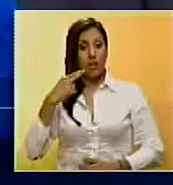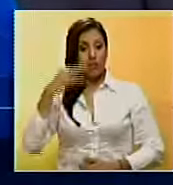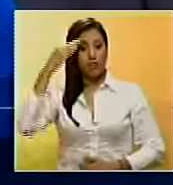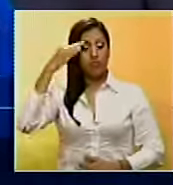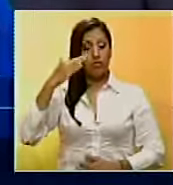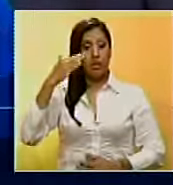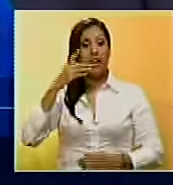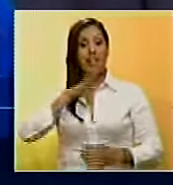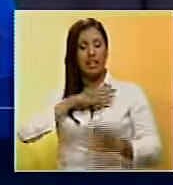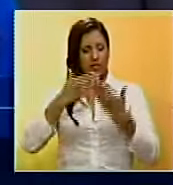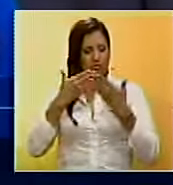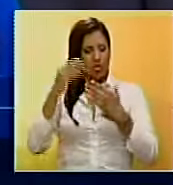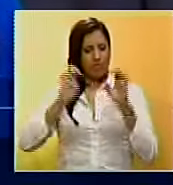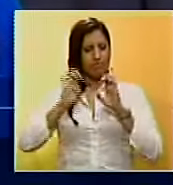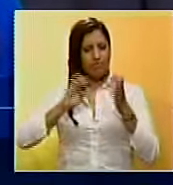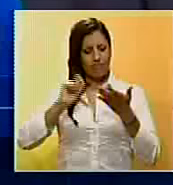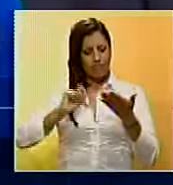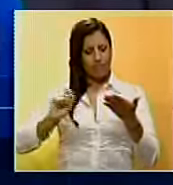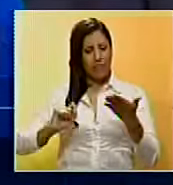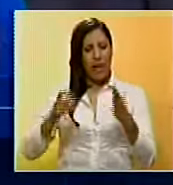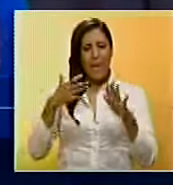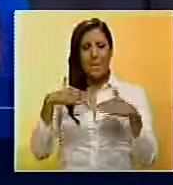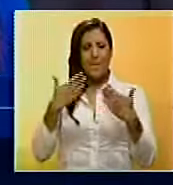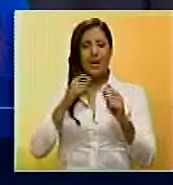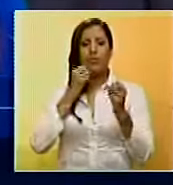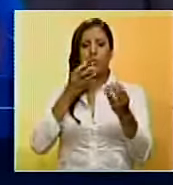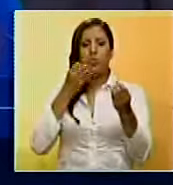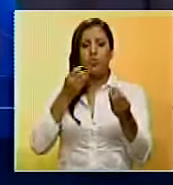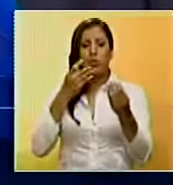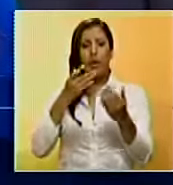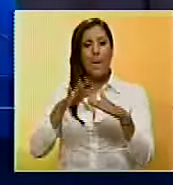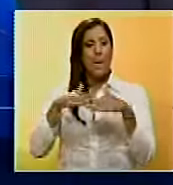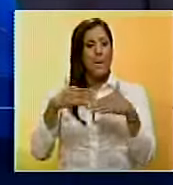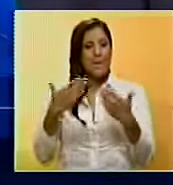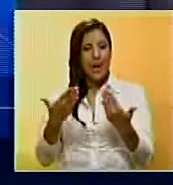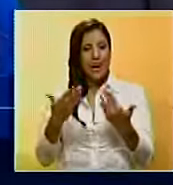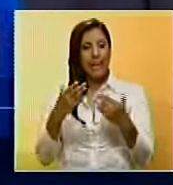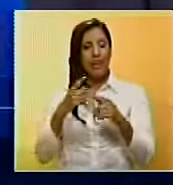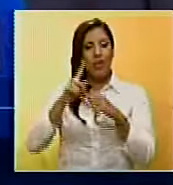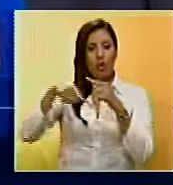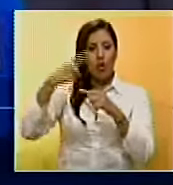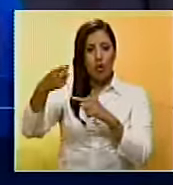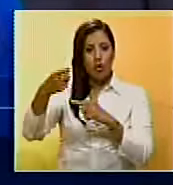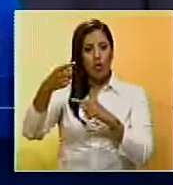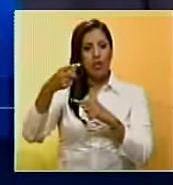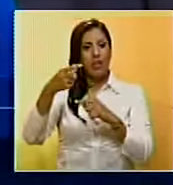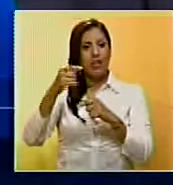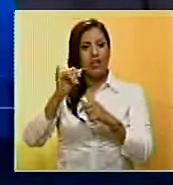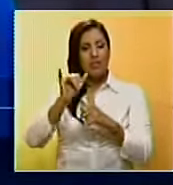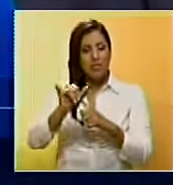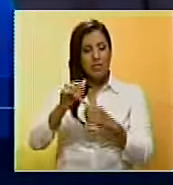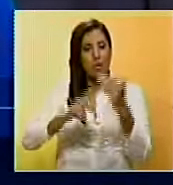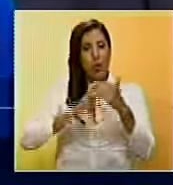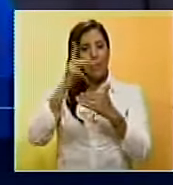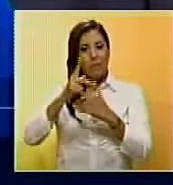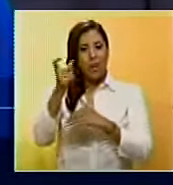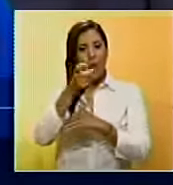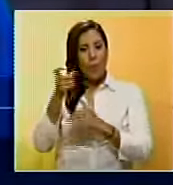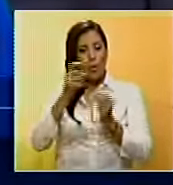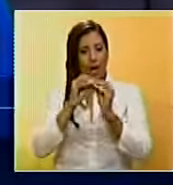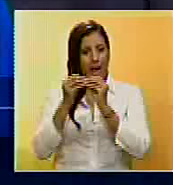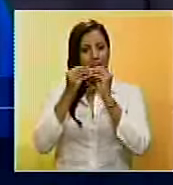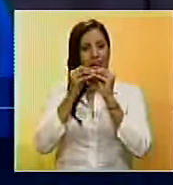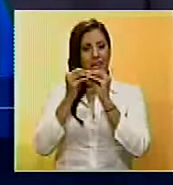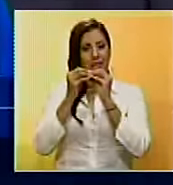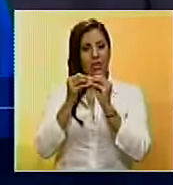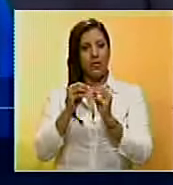se encuentra estudiando las acciones que vamos a anunciar para contrarrestar justamente este plan que busca la